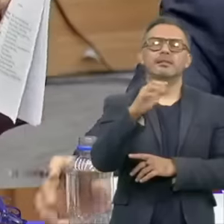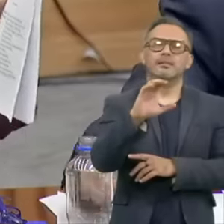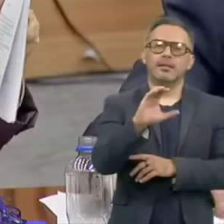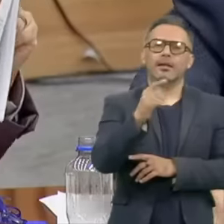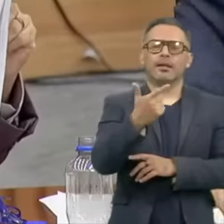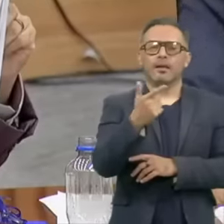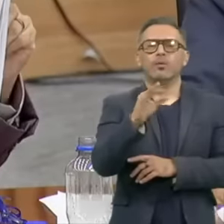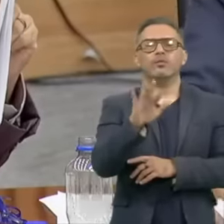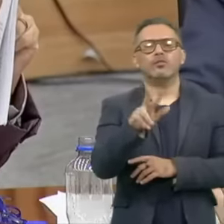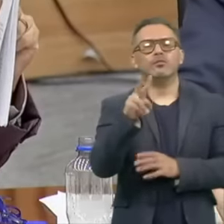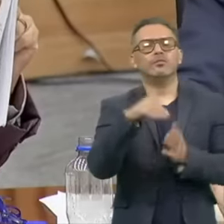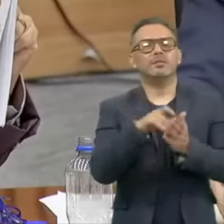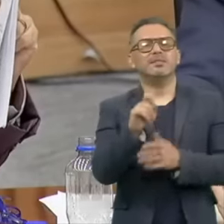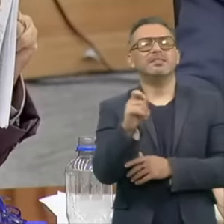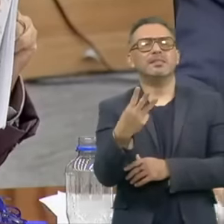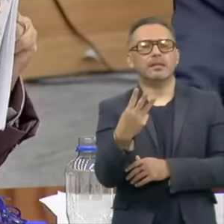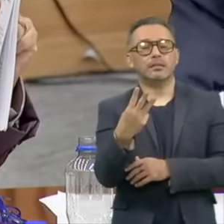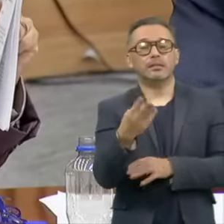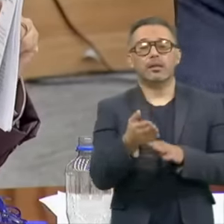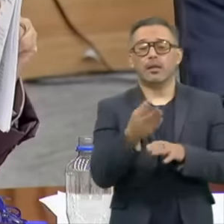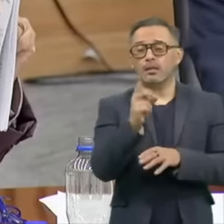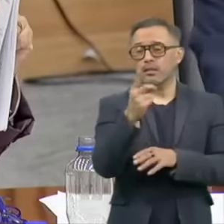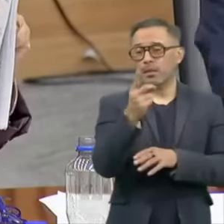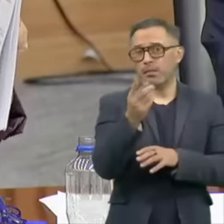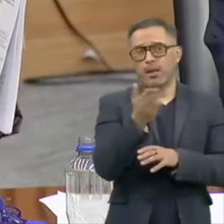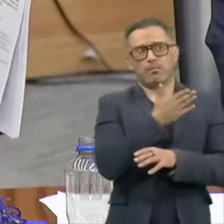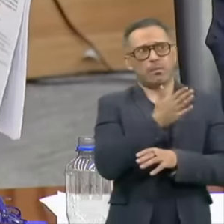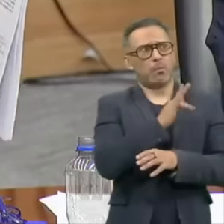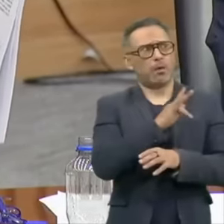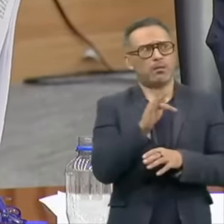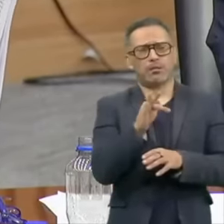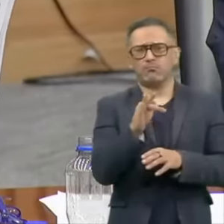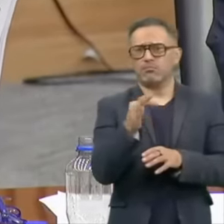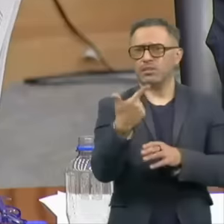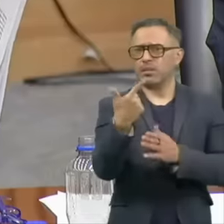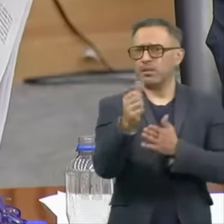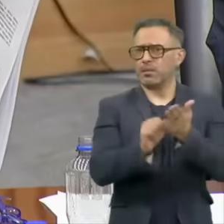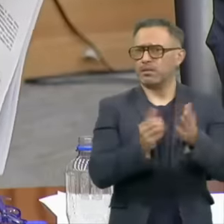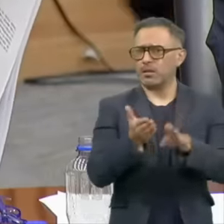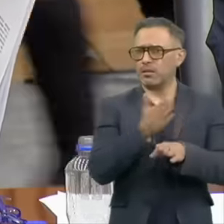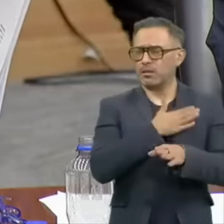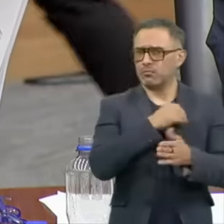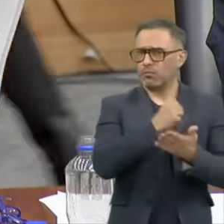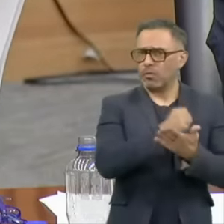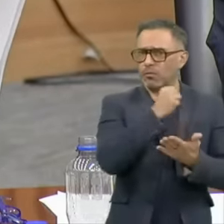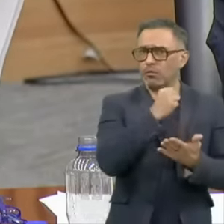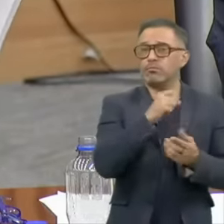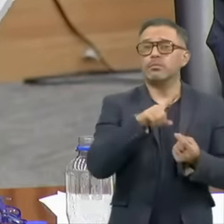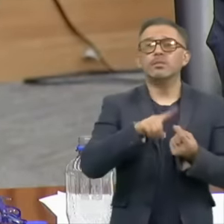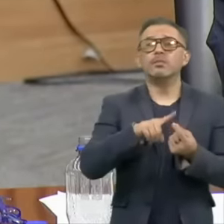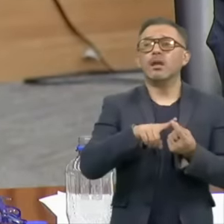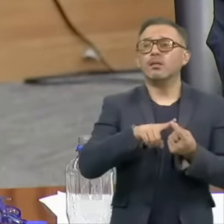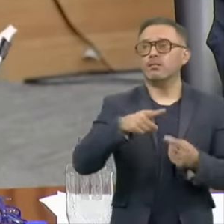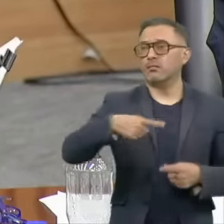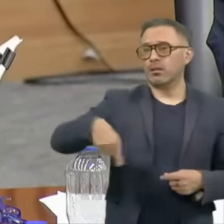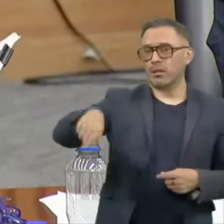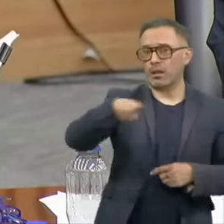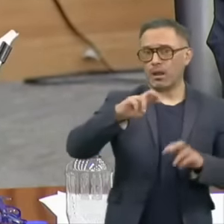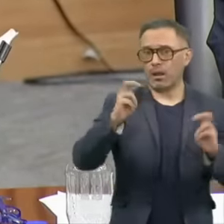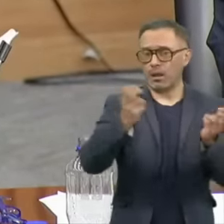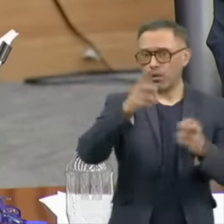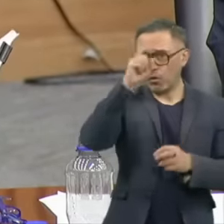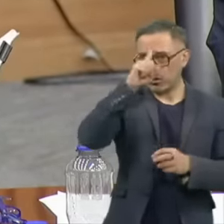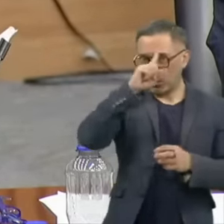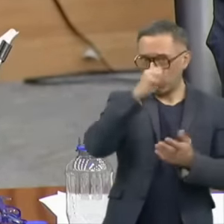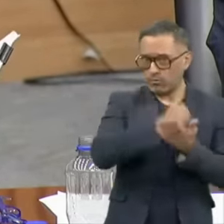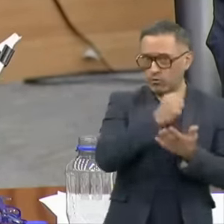CG 645-2023, que se aprobó en diciembre pasado, hace 7 meses. Lo aprobó este consejo, lo aprobó usted,